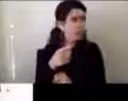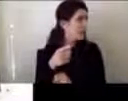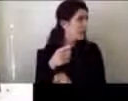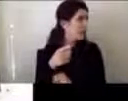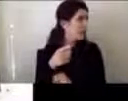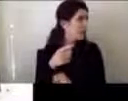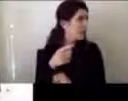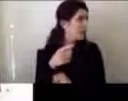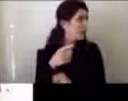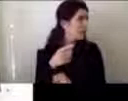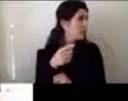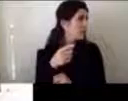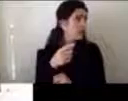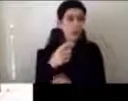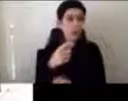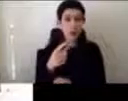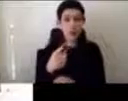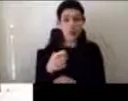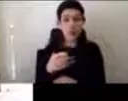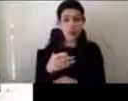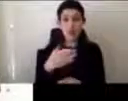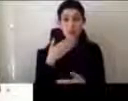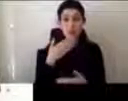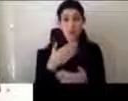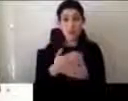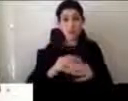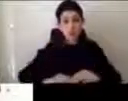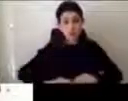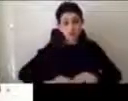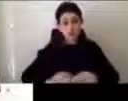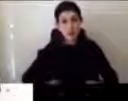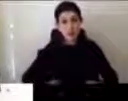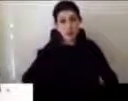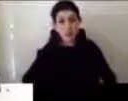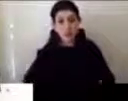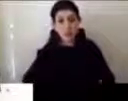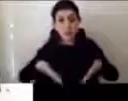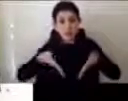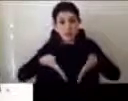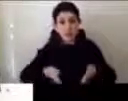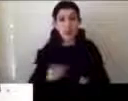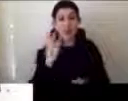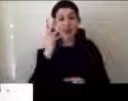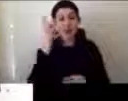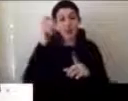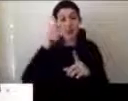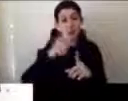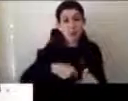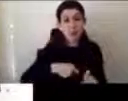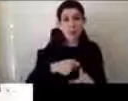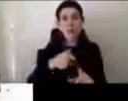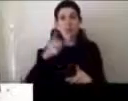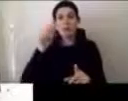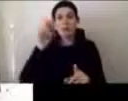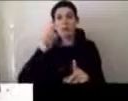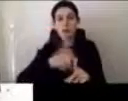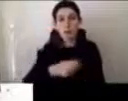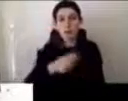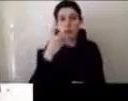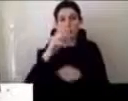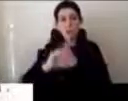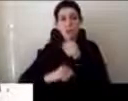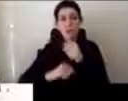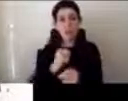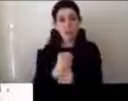de gestación, recién nacido, 3 meses, 6 meses, 2 años. A los 2 años hay